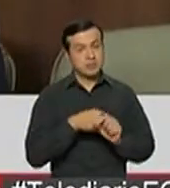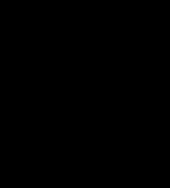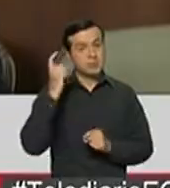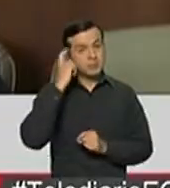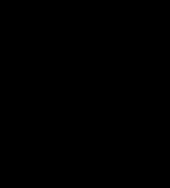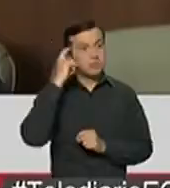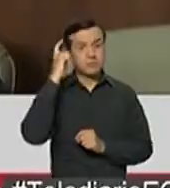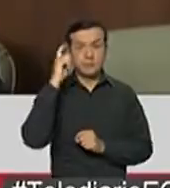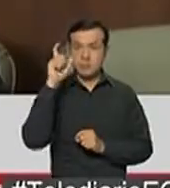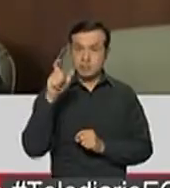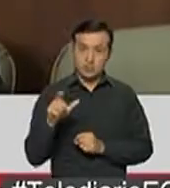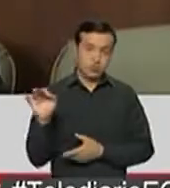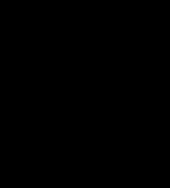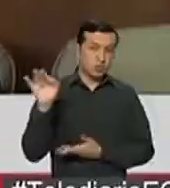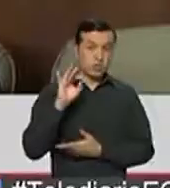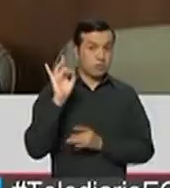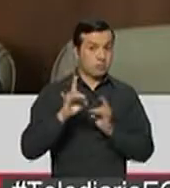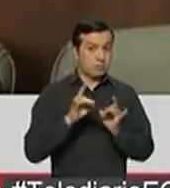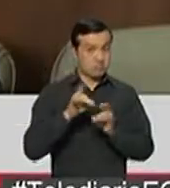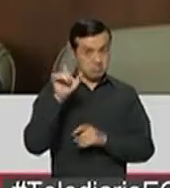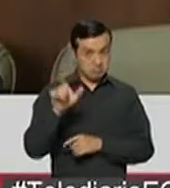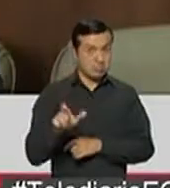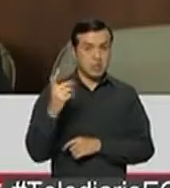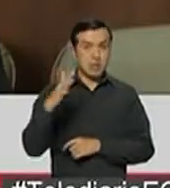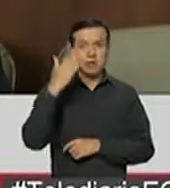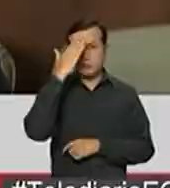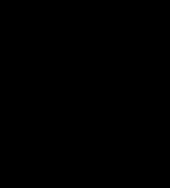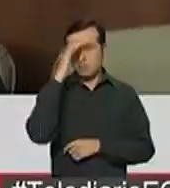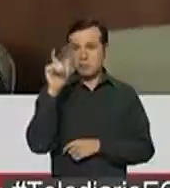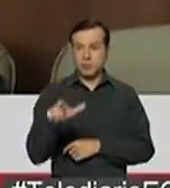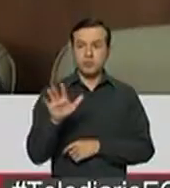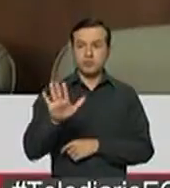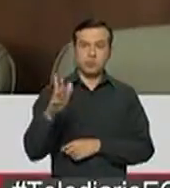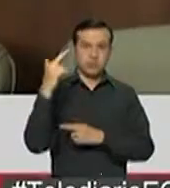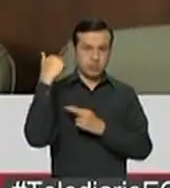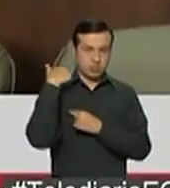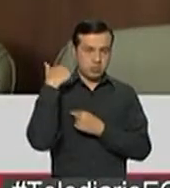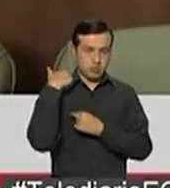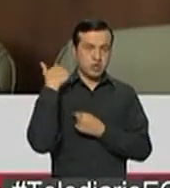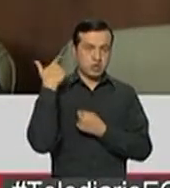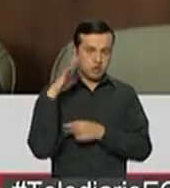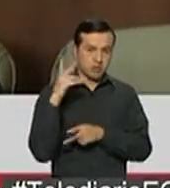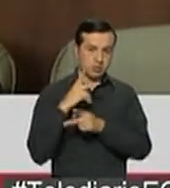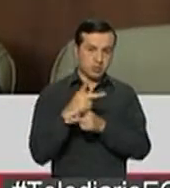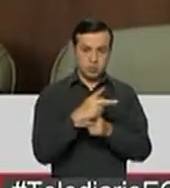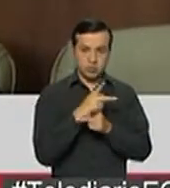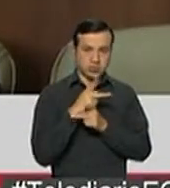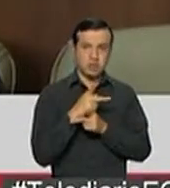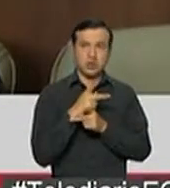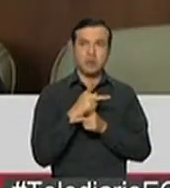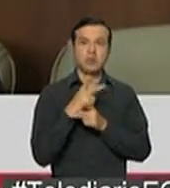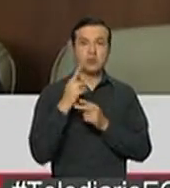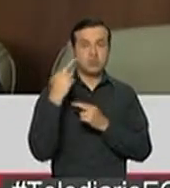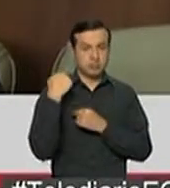que la persona adecuada, no solo porque tiene ya la competencia de un Consejo de Competitividad,